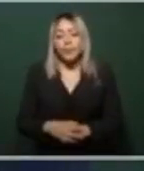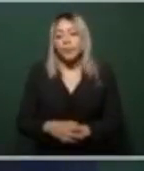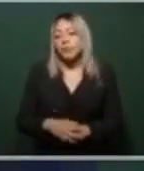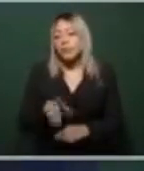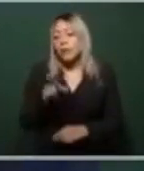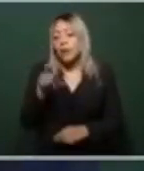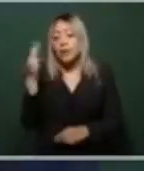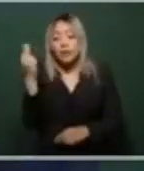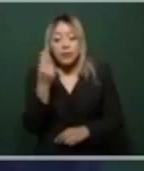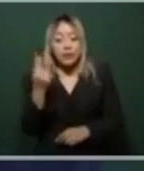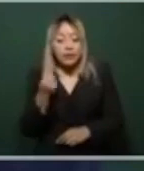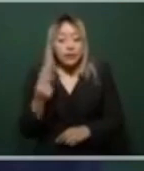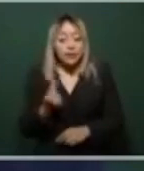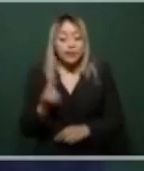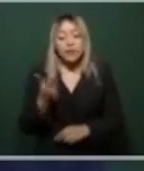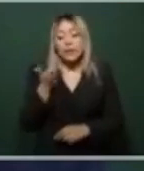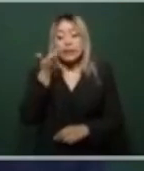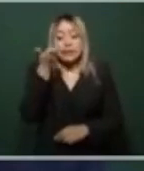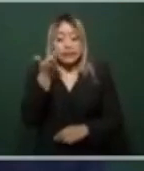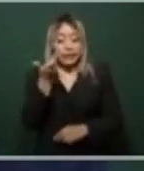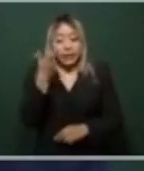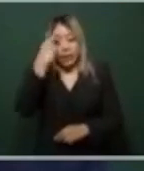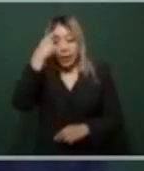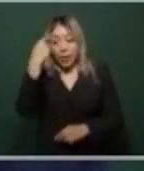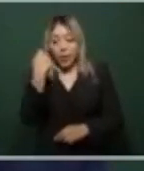requieren recursos en la universidad,